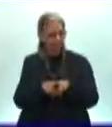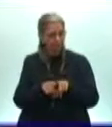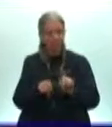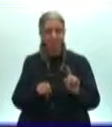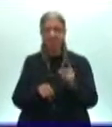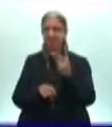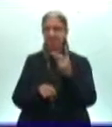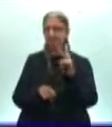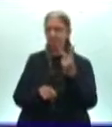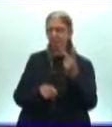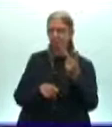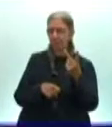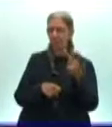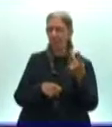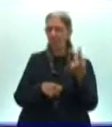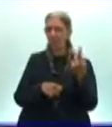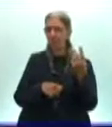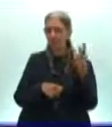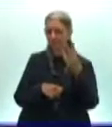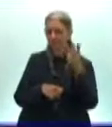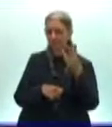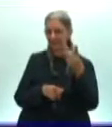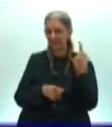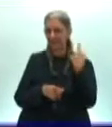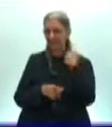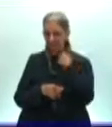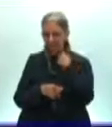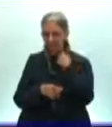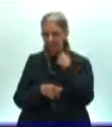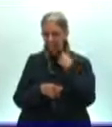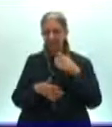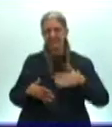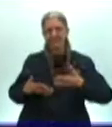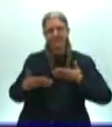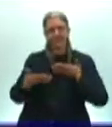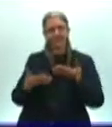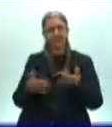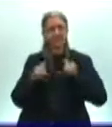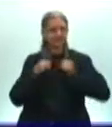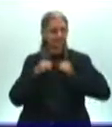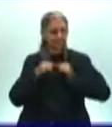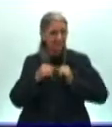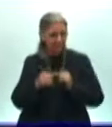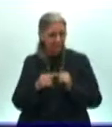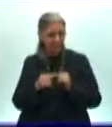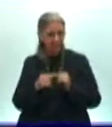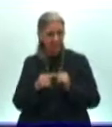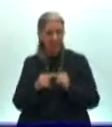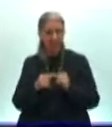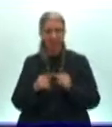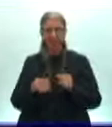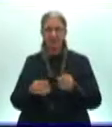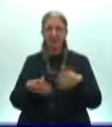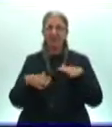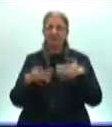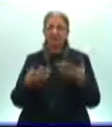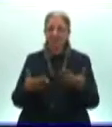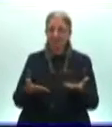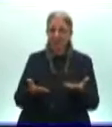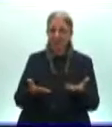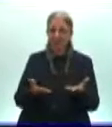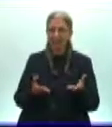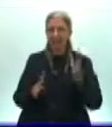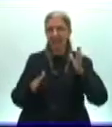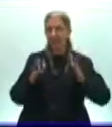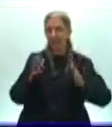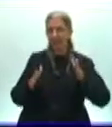primero, segundo y tercer año, para recibir las orientaciones correspondientes a la